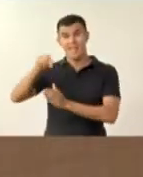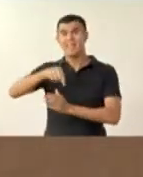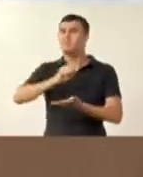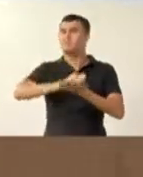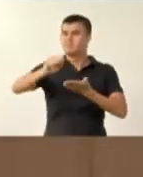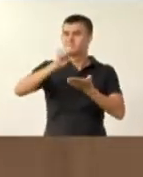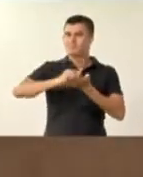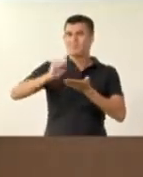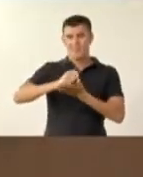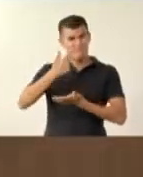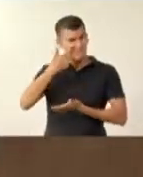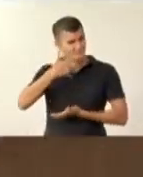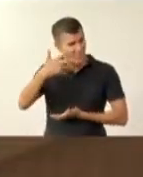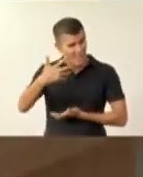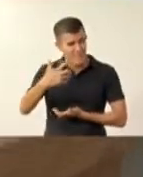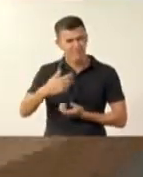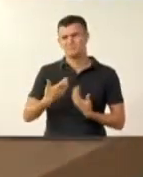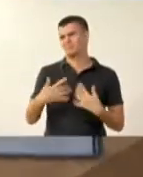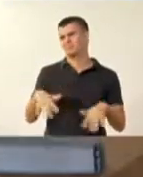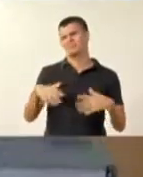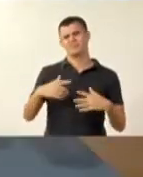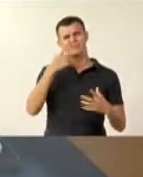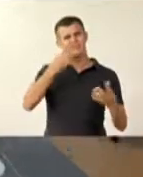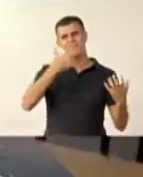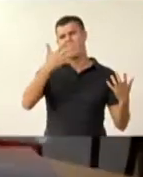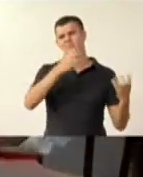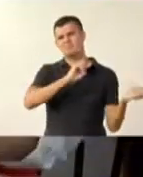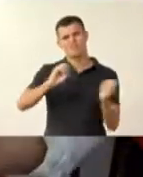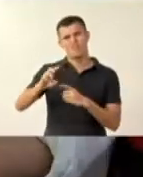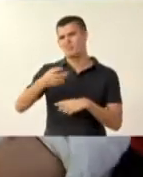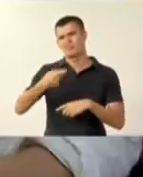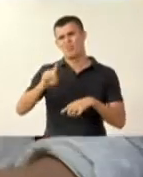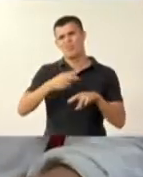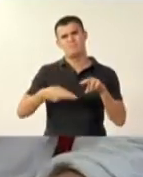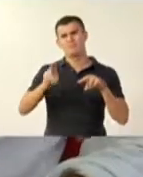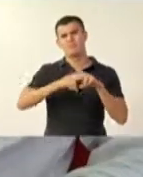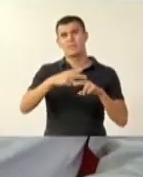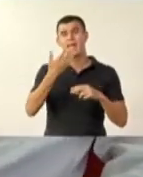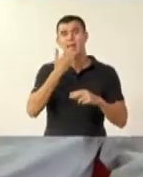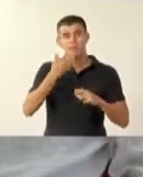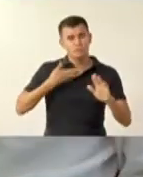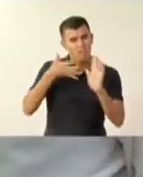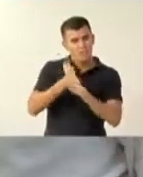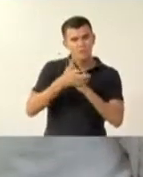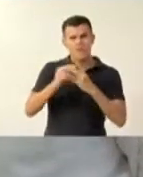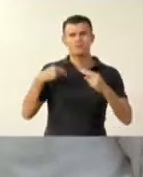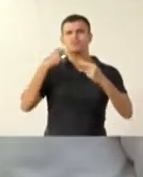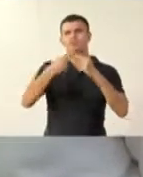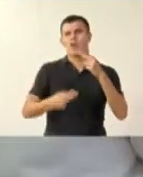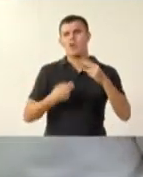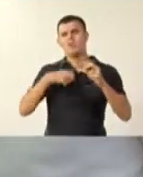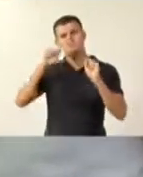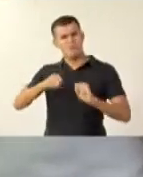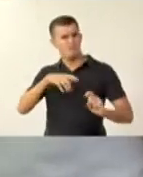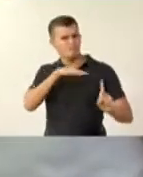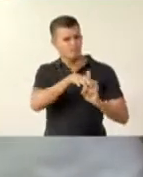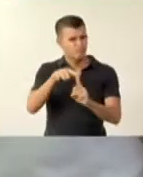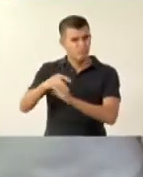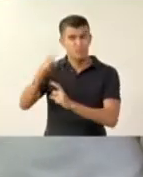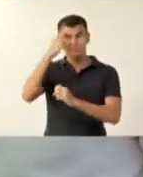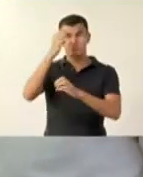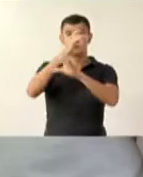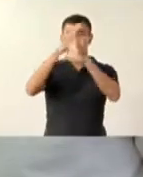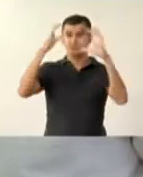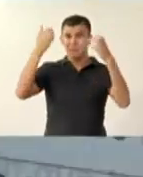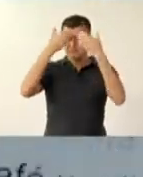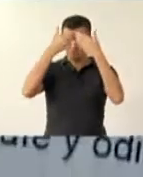escritura, la fama es algo secundario. La verdadera satisfacción está en transmitir el conocimiento de las ideas, lograr que los lectores dejen volar la